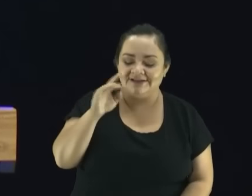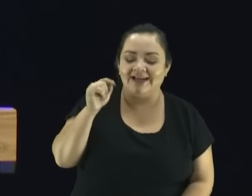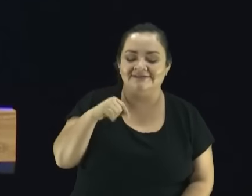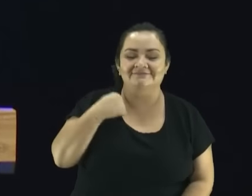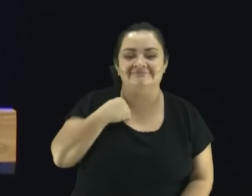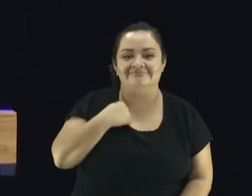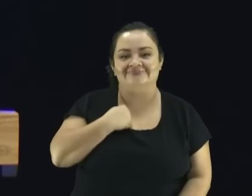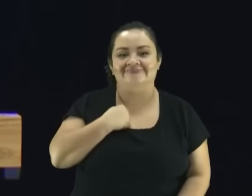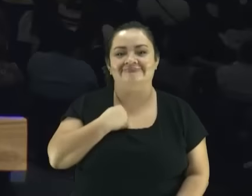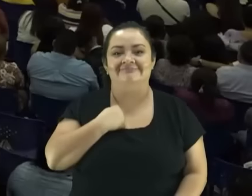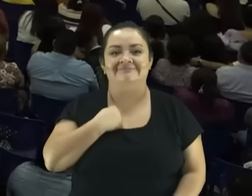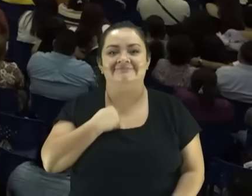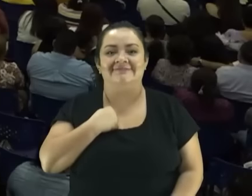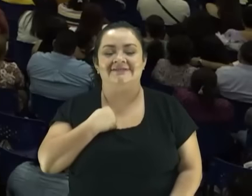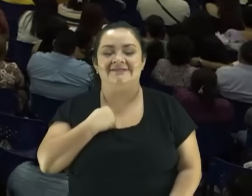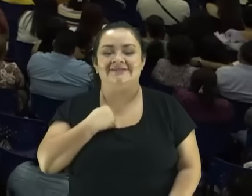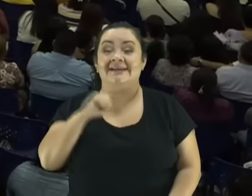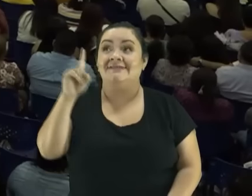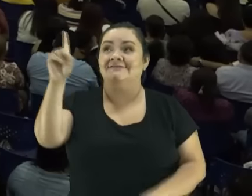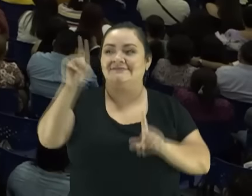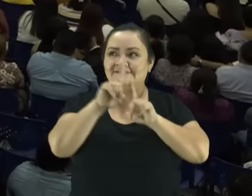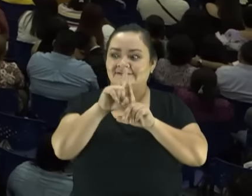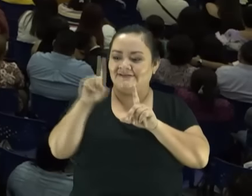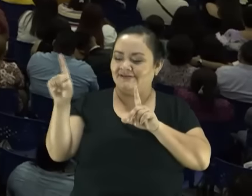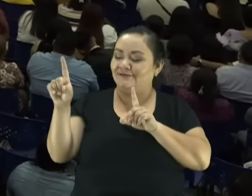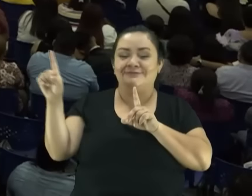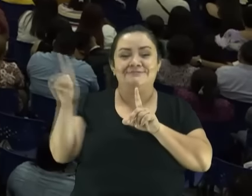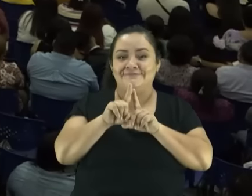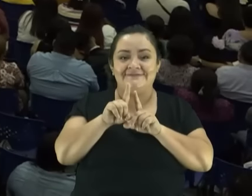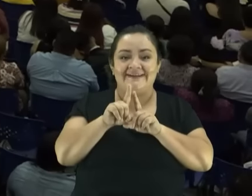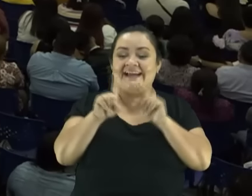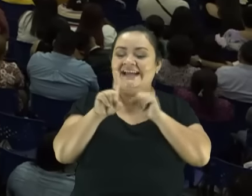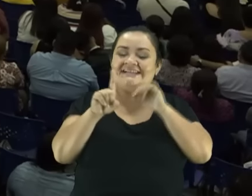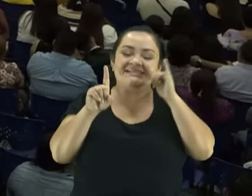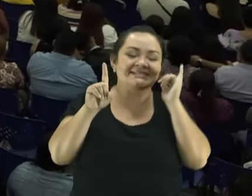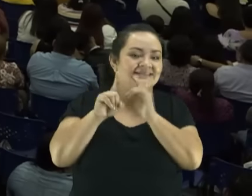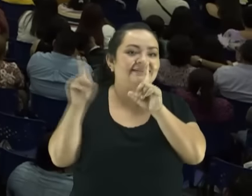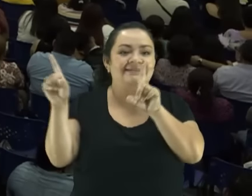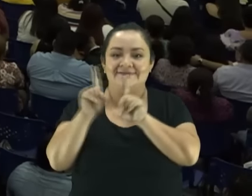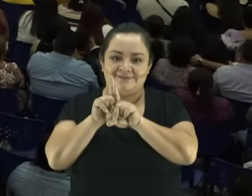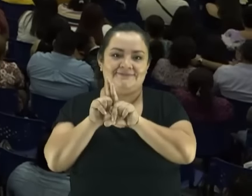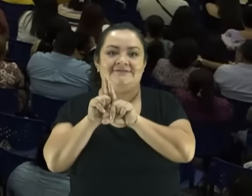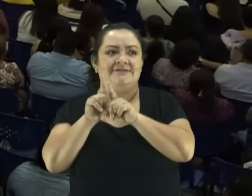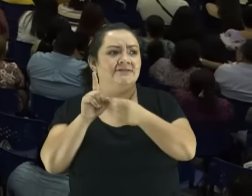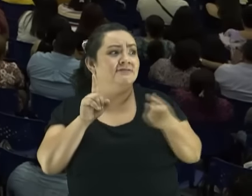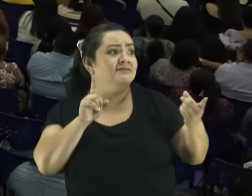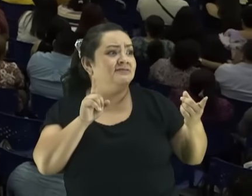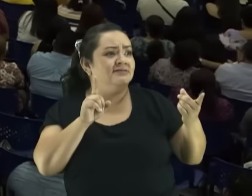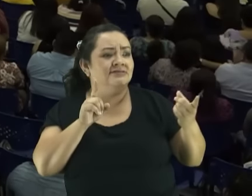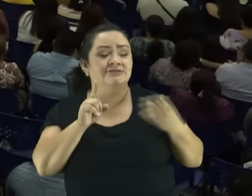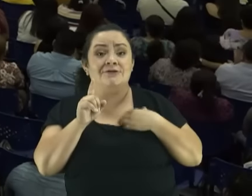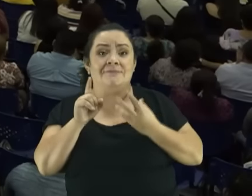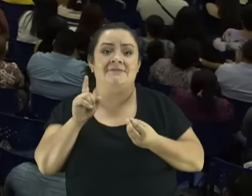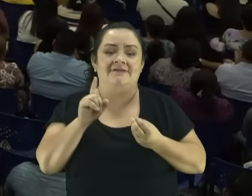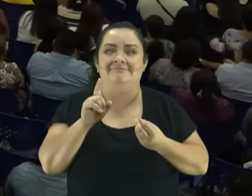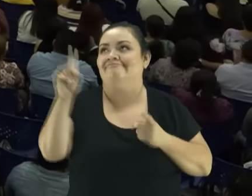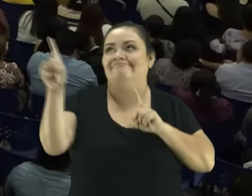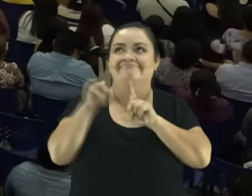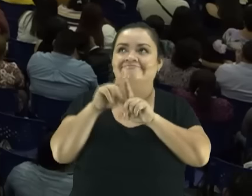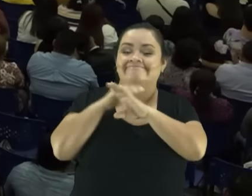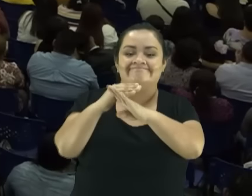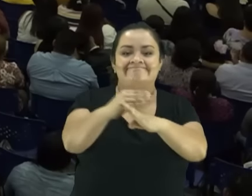te desampararé ahí dice usted adereza mesa en presencia de mis angustiadores Ese es el evangelio de Cristo a él sea toda la